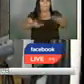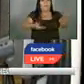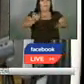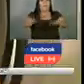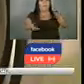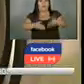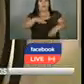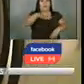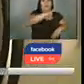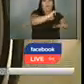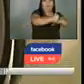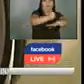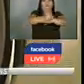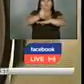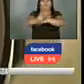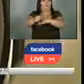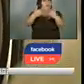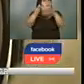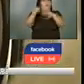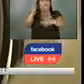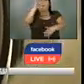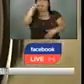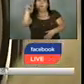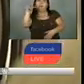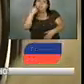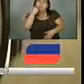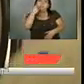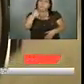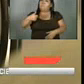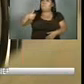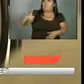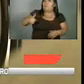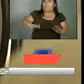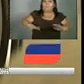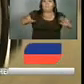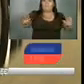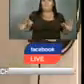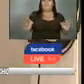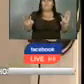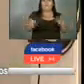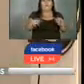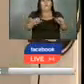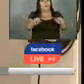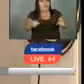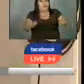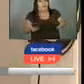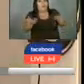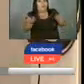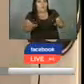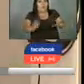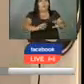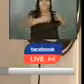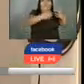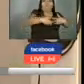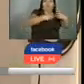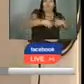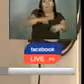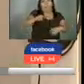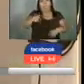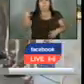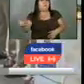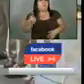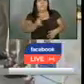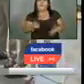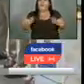de estaciones de recarga a nivel internacional, ve positivo que el país impulse acciones que beneficiará tanto al sector productivo como a la